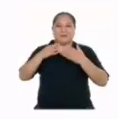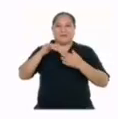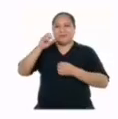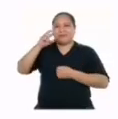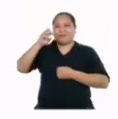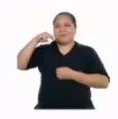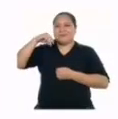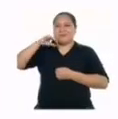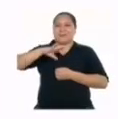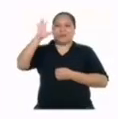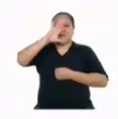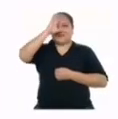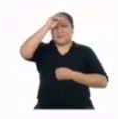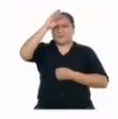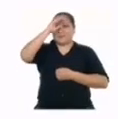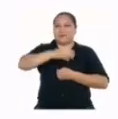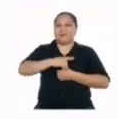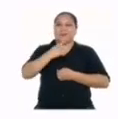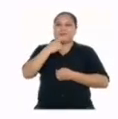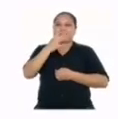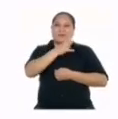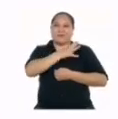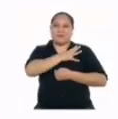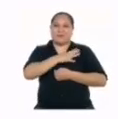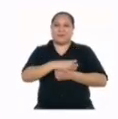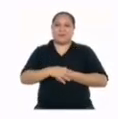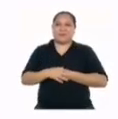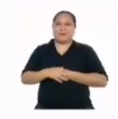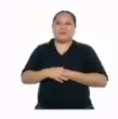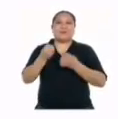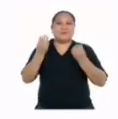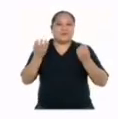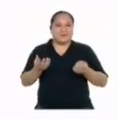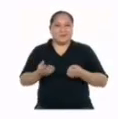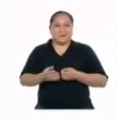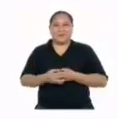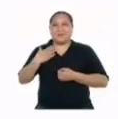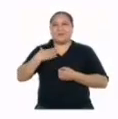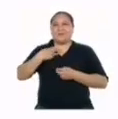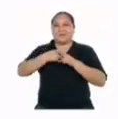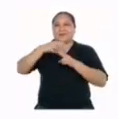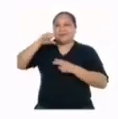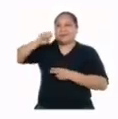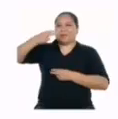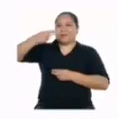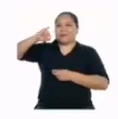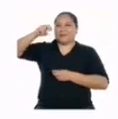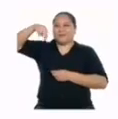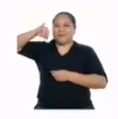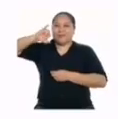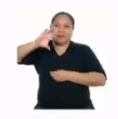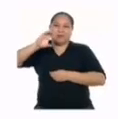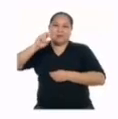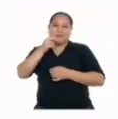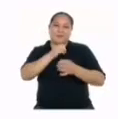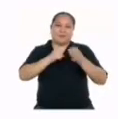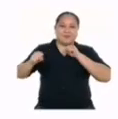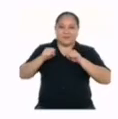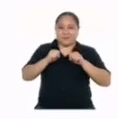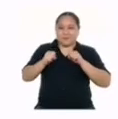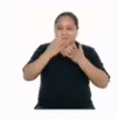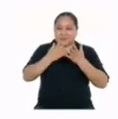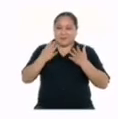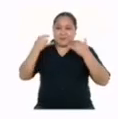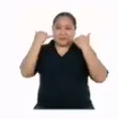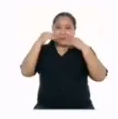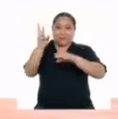Gracias, Yeremis. Hola, chicas y chicos de cuarto de secundaria, ¿cómo están? Soy Shinichi y hoy vamos a mover cosas